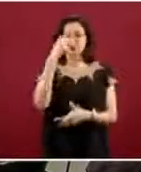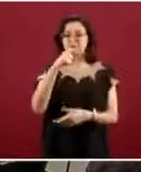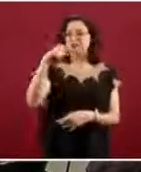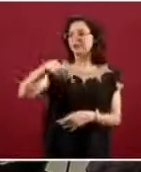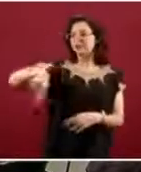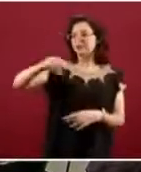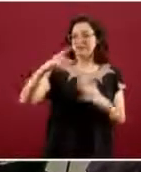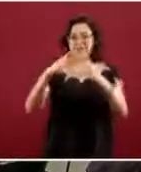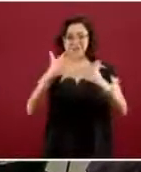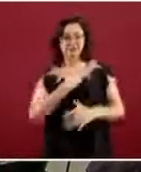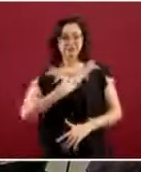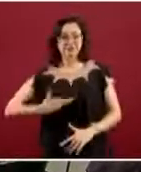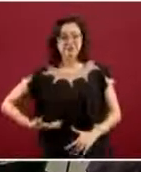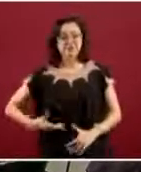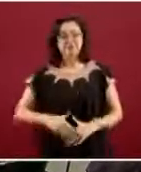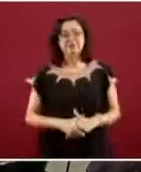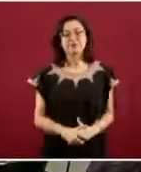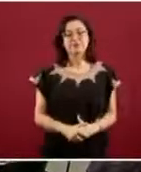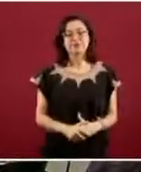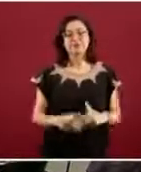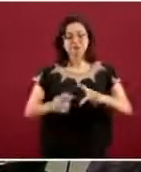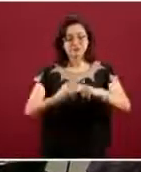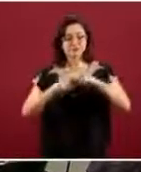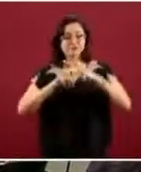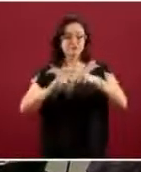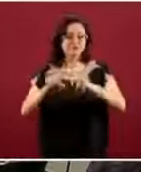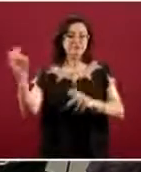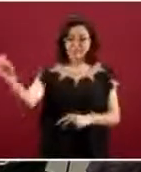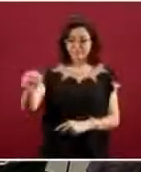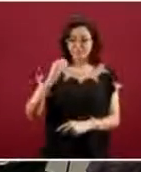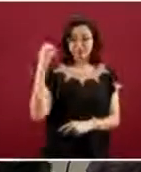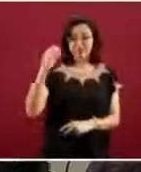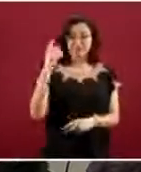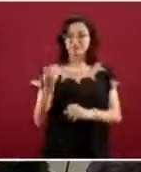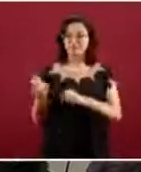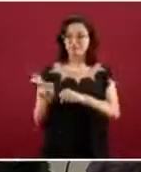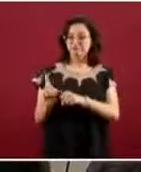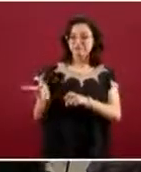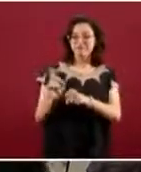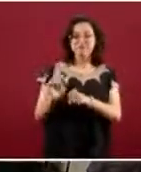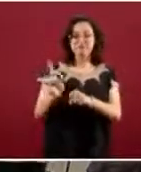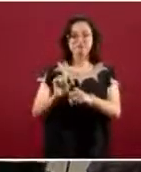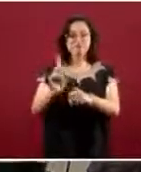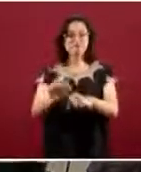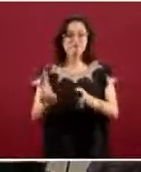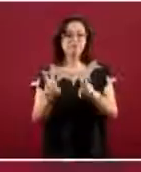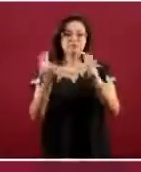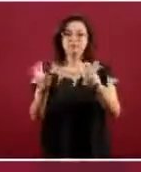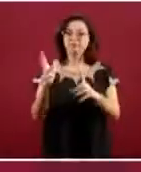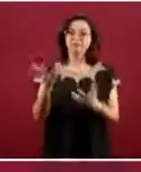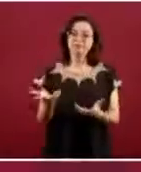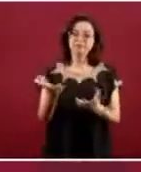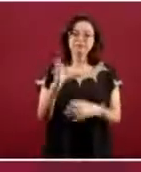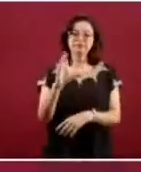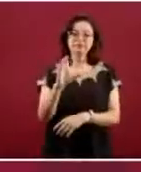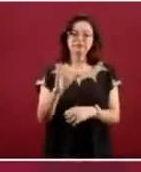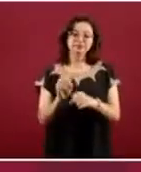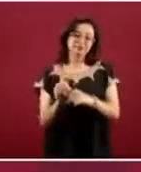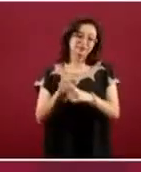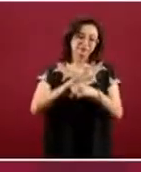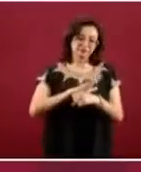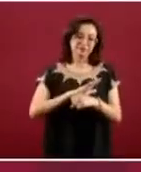Palacio Nacional, y vamos a iniciar la conferencia diaria sobre la situación del